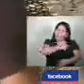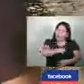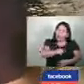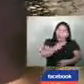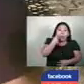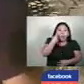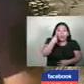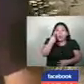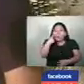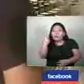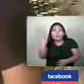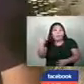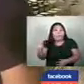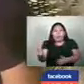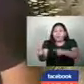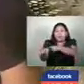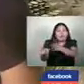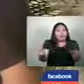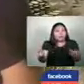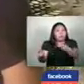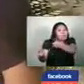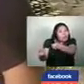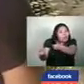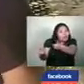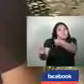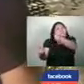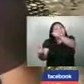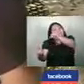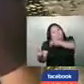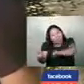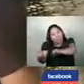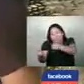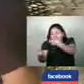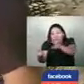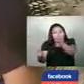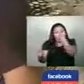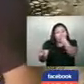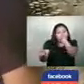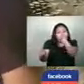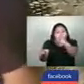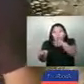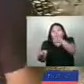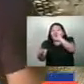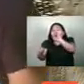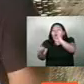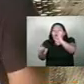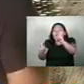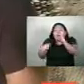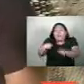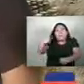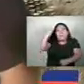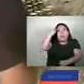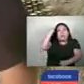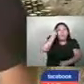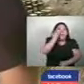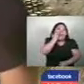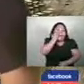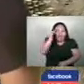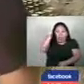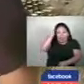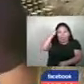a dónde está la persona, si está bien, si está mal, si ha comido, si ha bebido, todo eso piensa uno de madre.